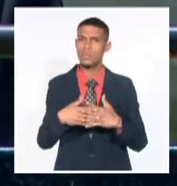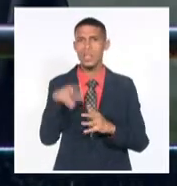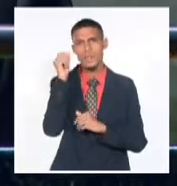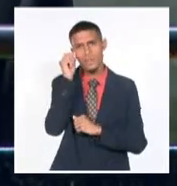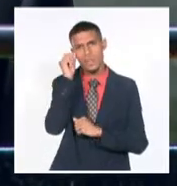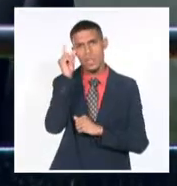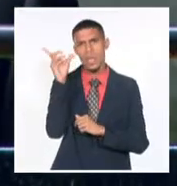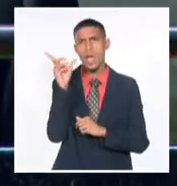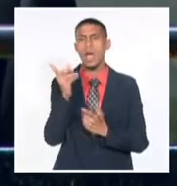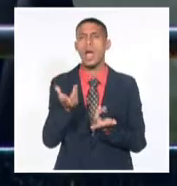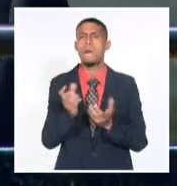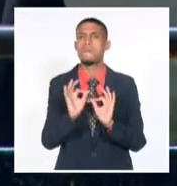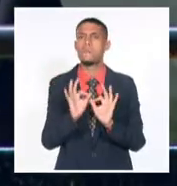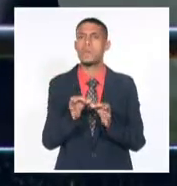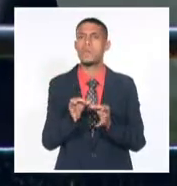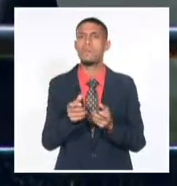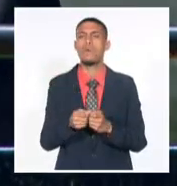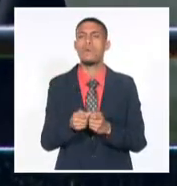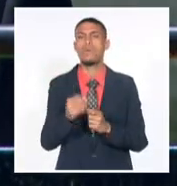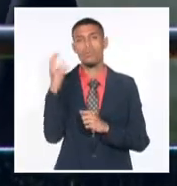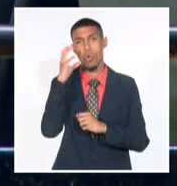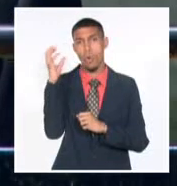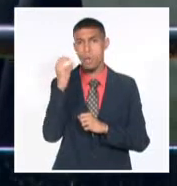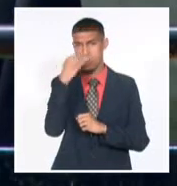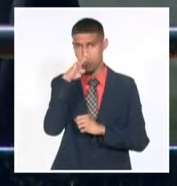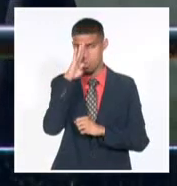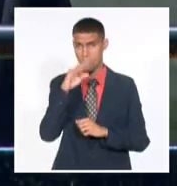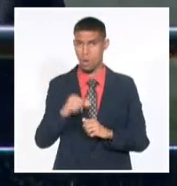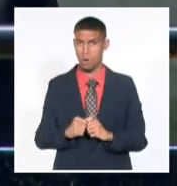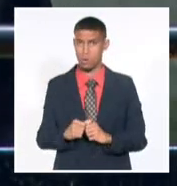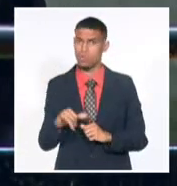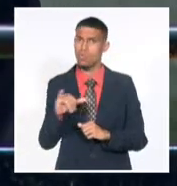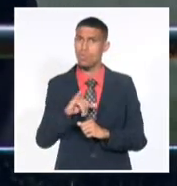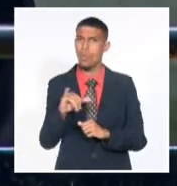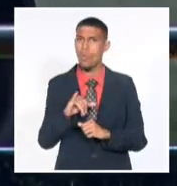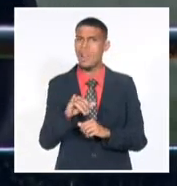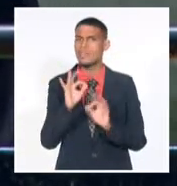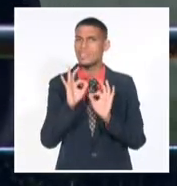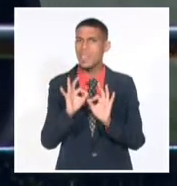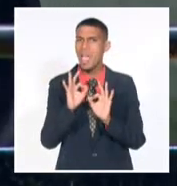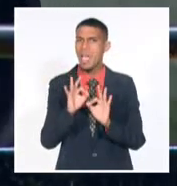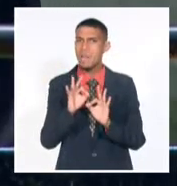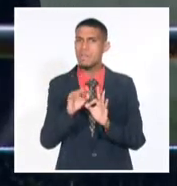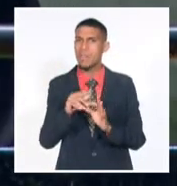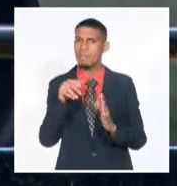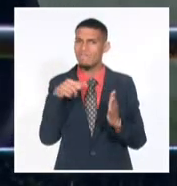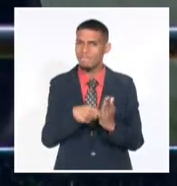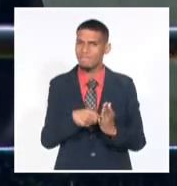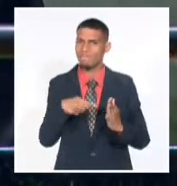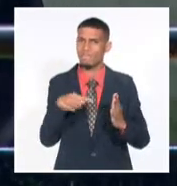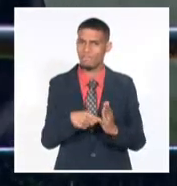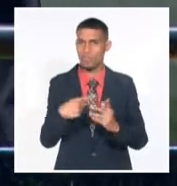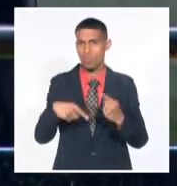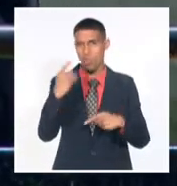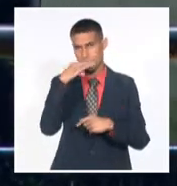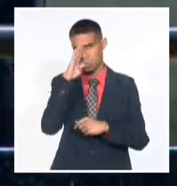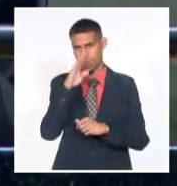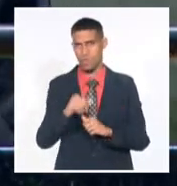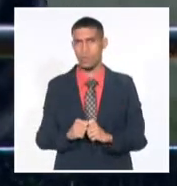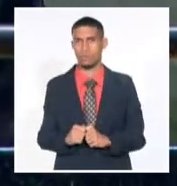de la ineficacia del gobierno cubano y el fracaso de nuestro sistema.